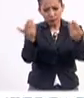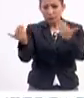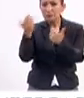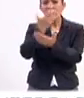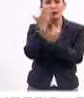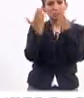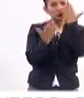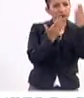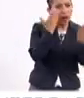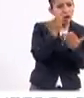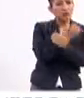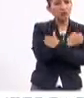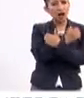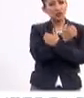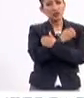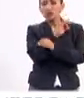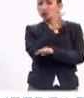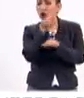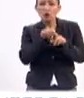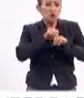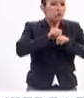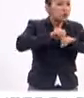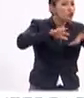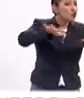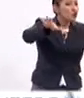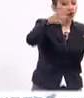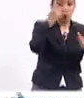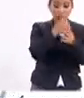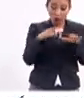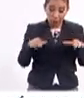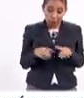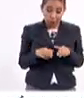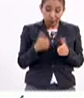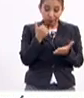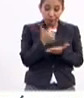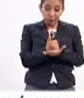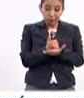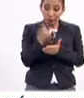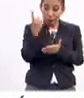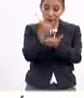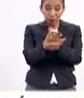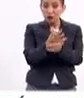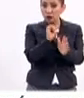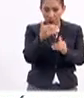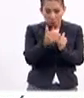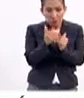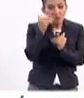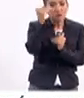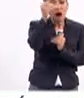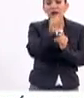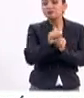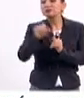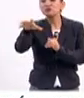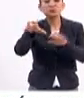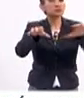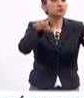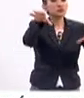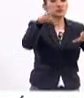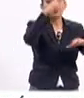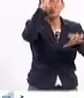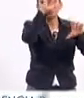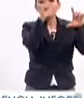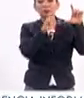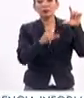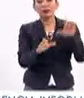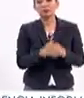de educación y que éstas lleguen a todas partes, no nada más en las capitales, sino lograr avanzar en todo el